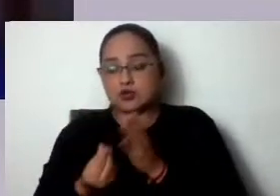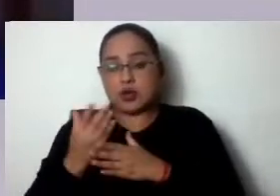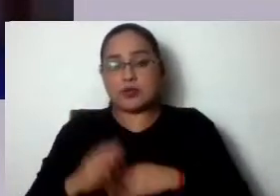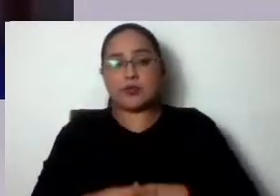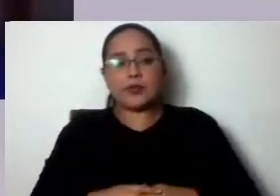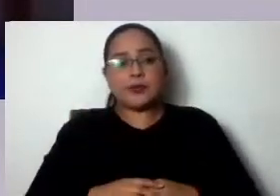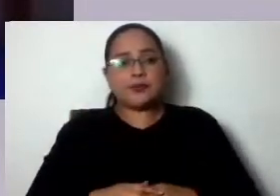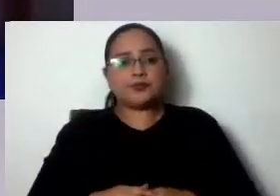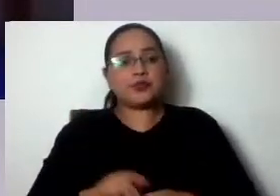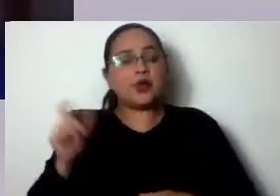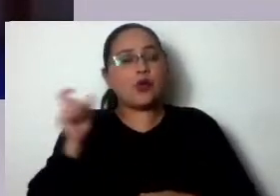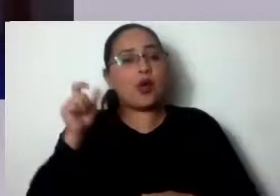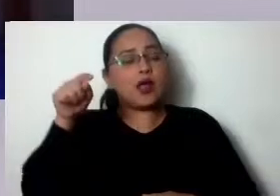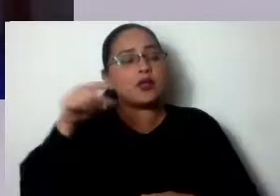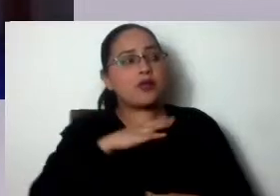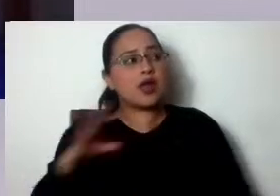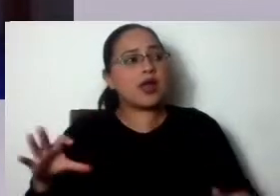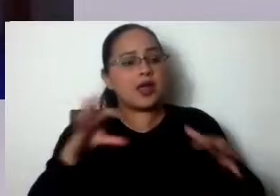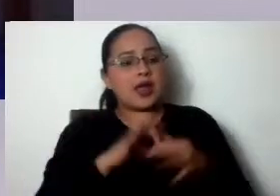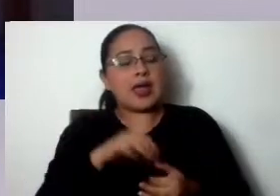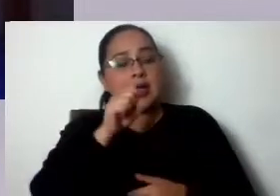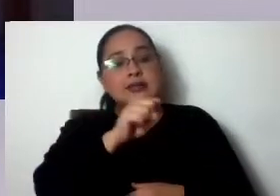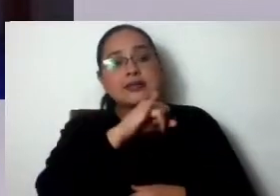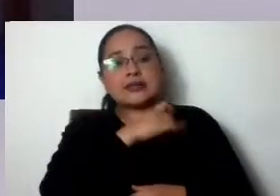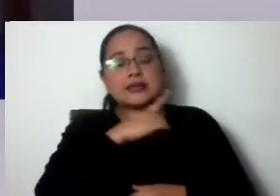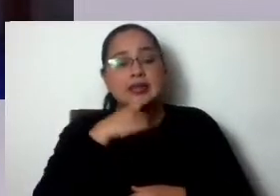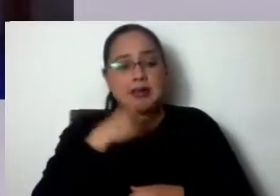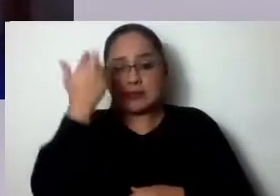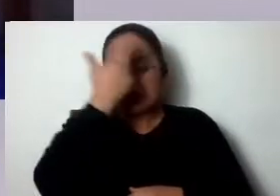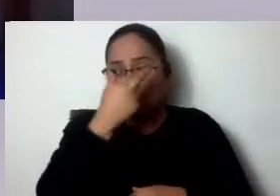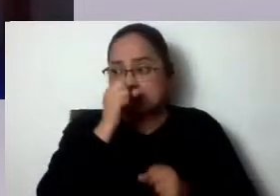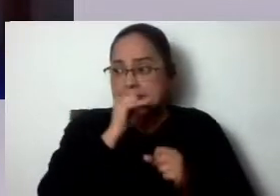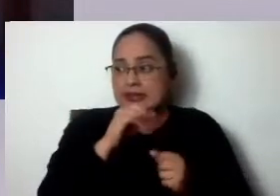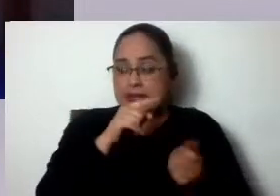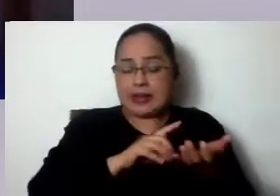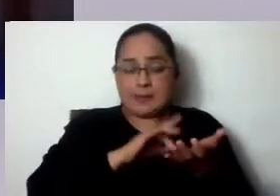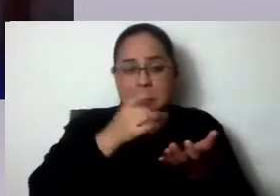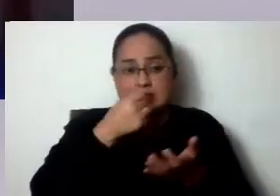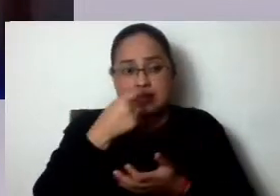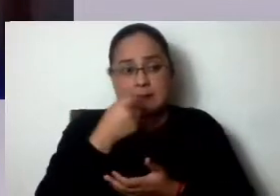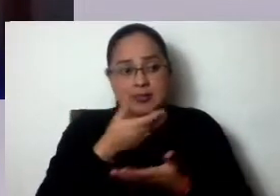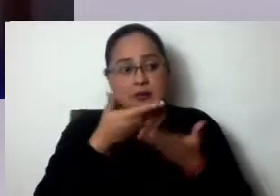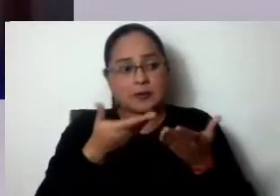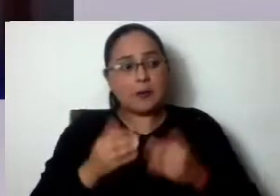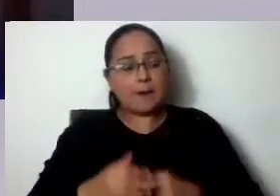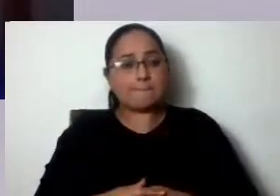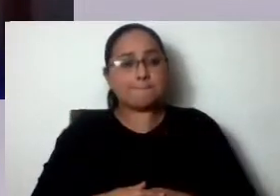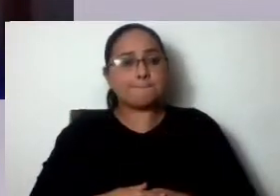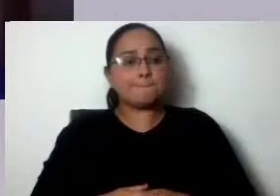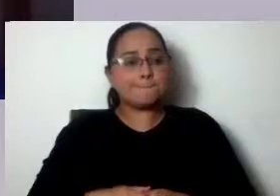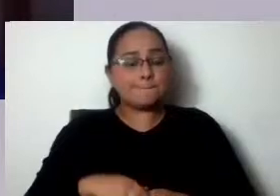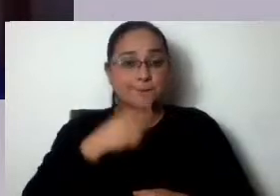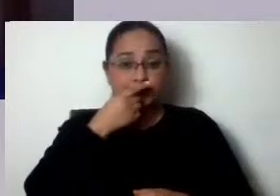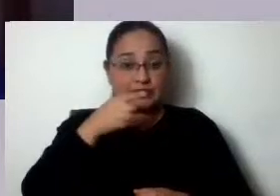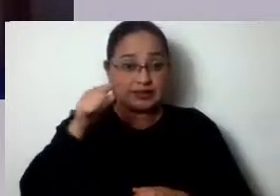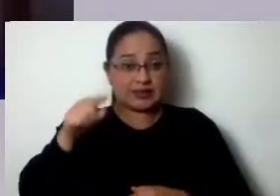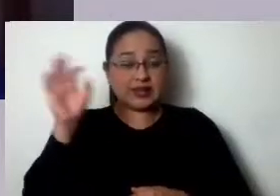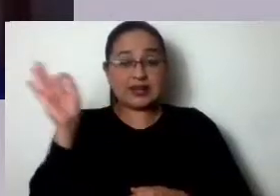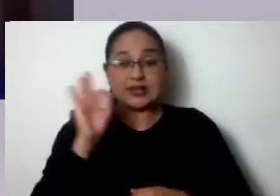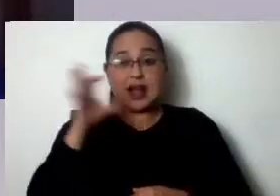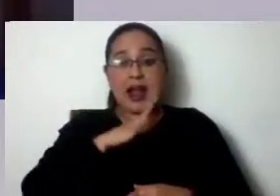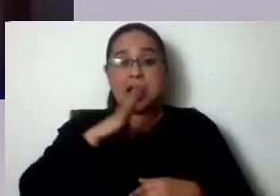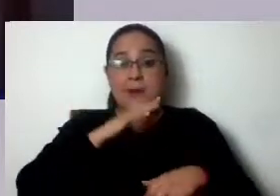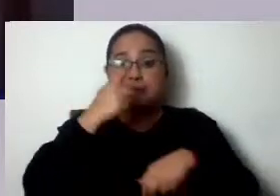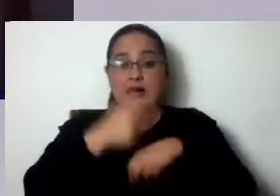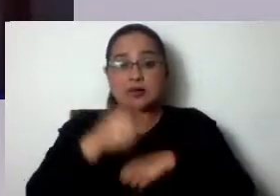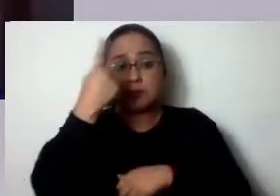analiza la pertinencia de proporcionar un medicamento huérfano respecto del cual se alegaban probables riesgos para